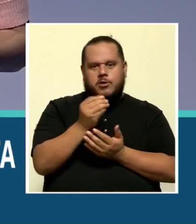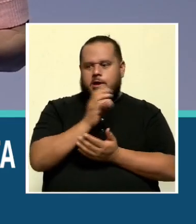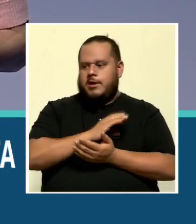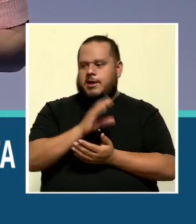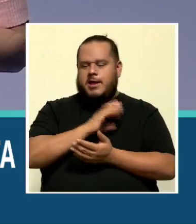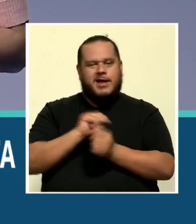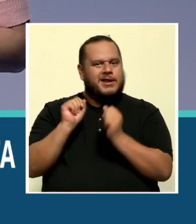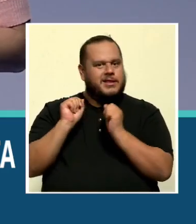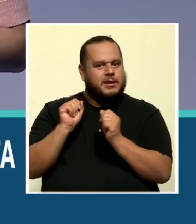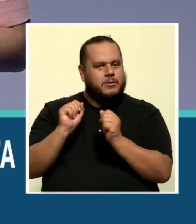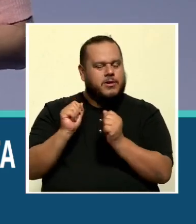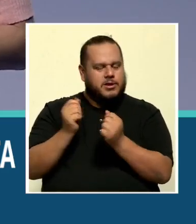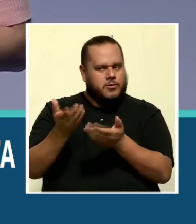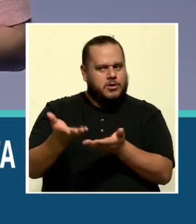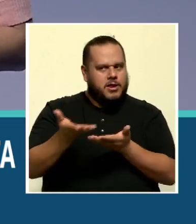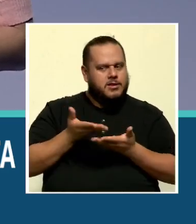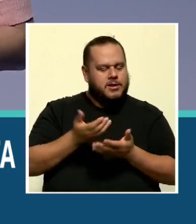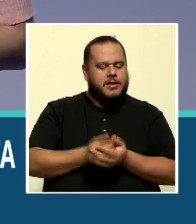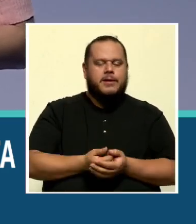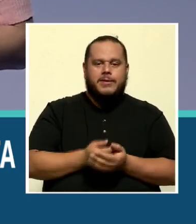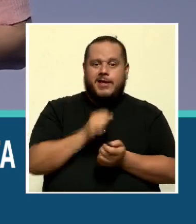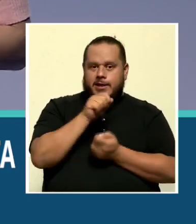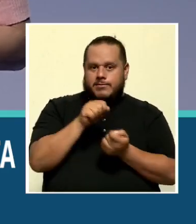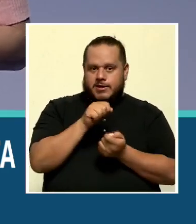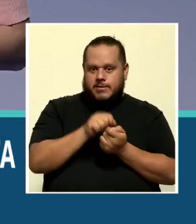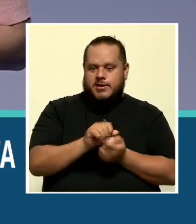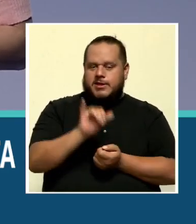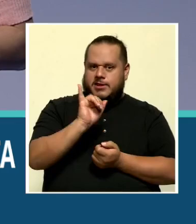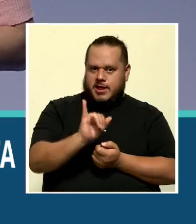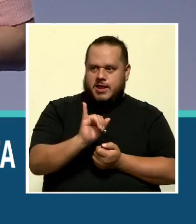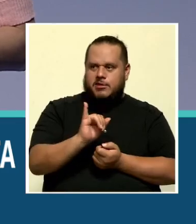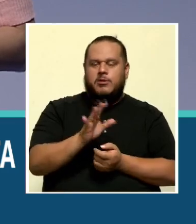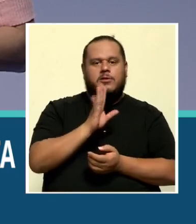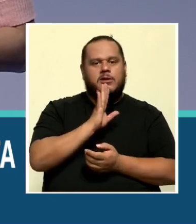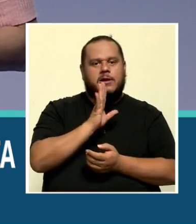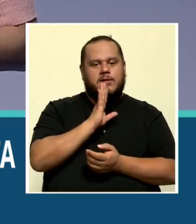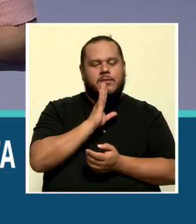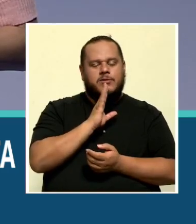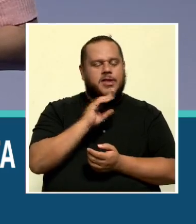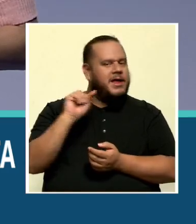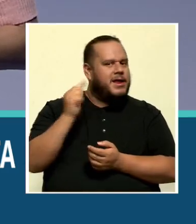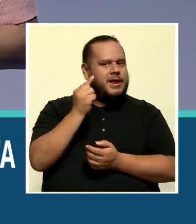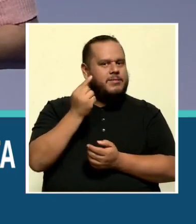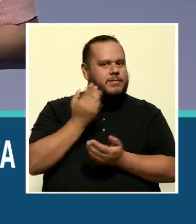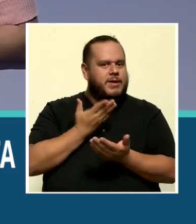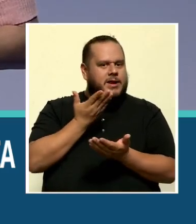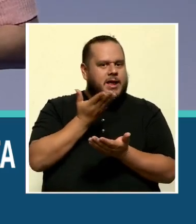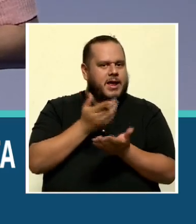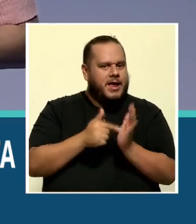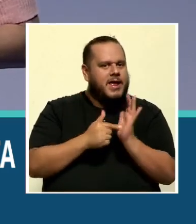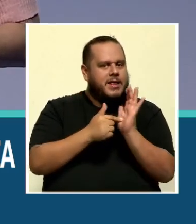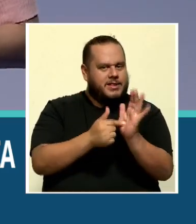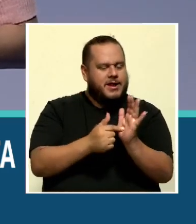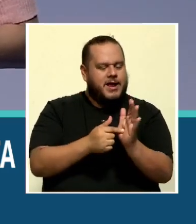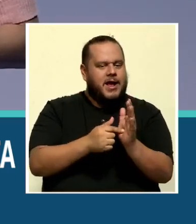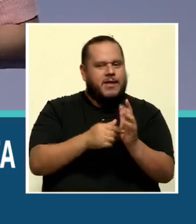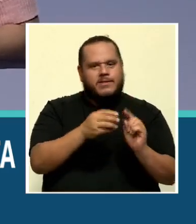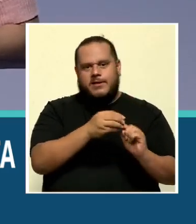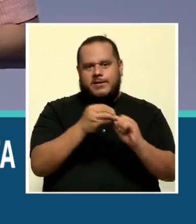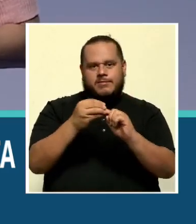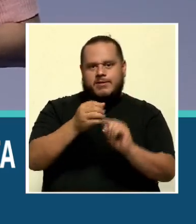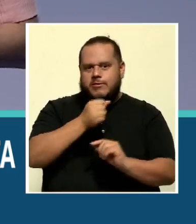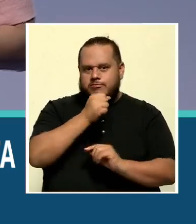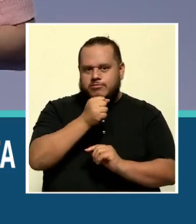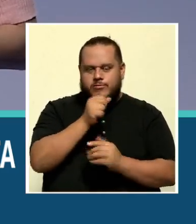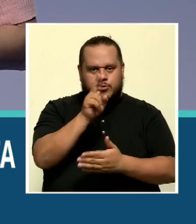de la educación que se recibe. Precisamente de esto es lo que hablaremos en la primera entrega de los reportajes